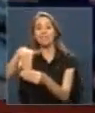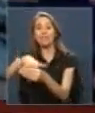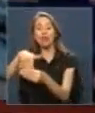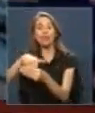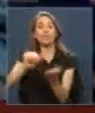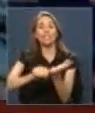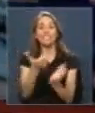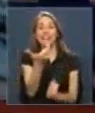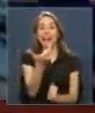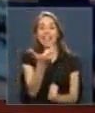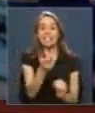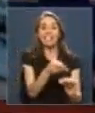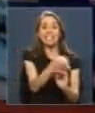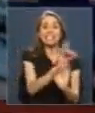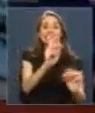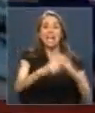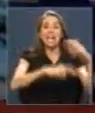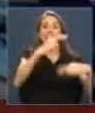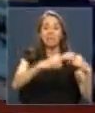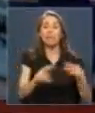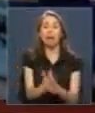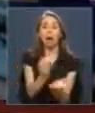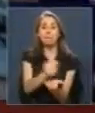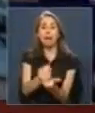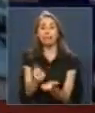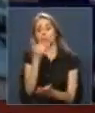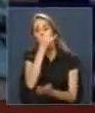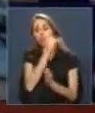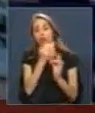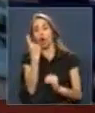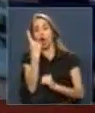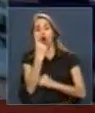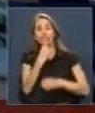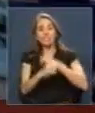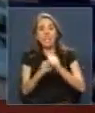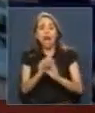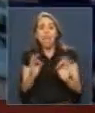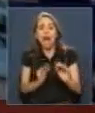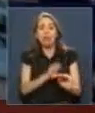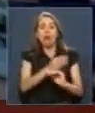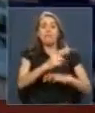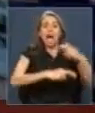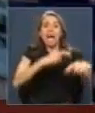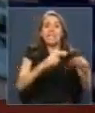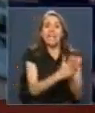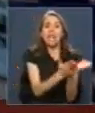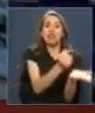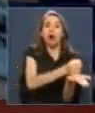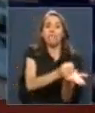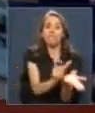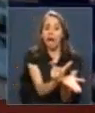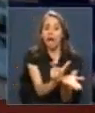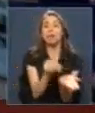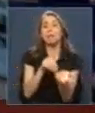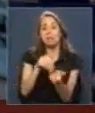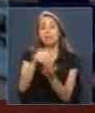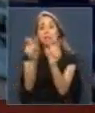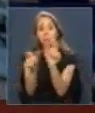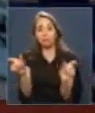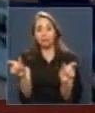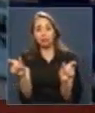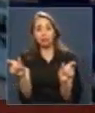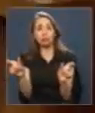de identidad ni de su pasaporte en los últimos 11 años. Como bien saben ustedes, hay miles de personas en